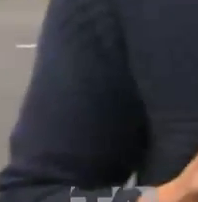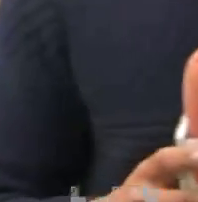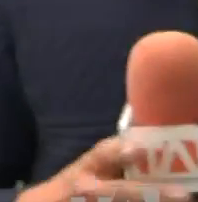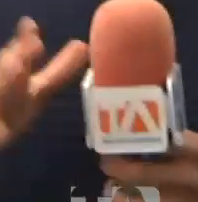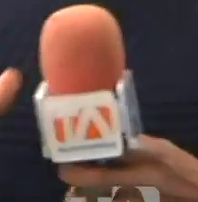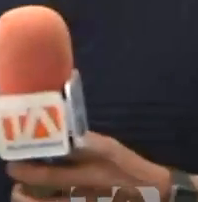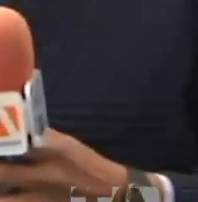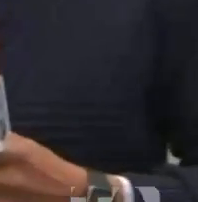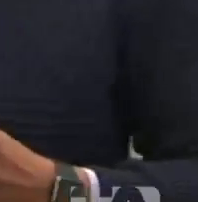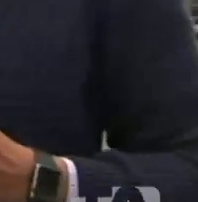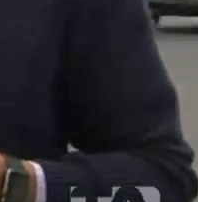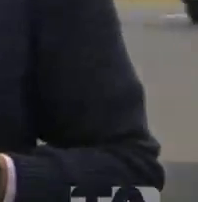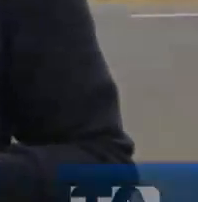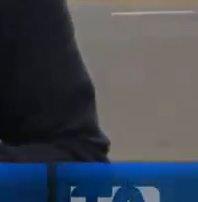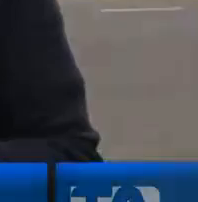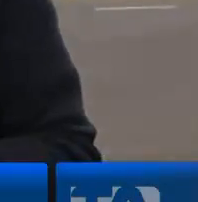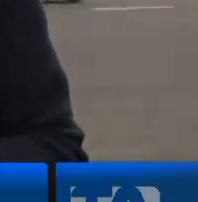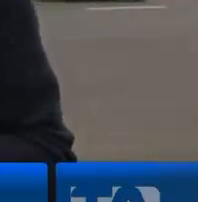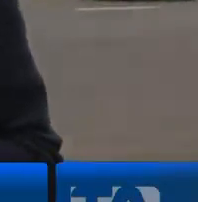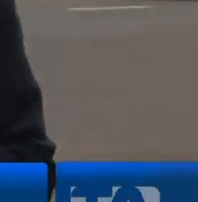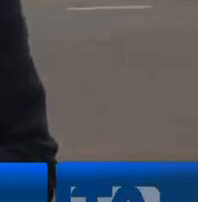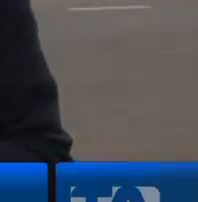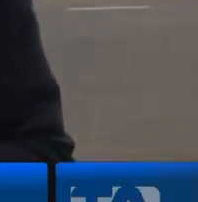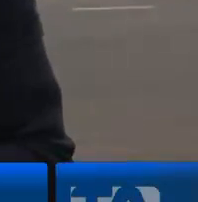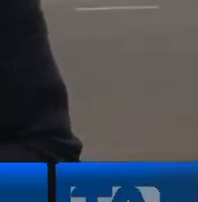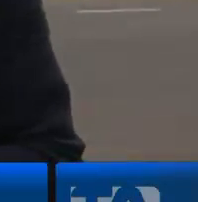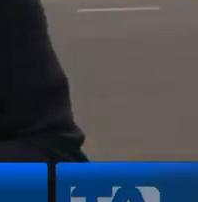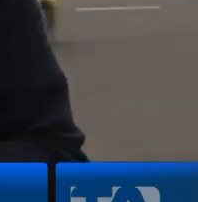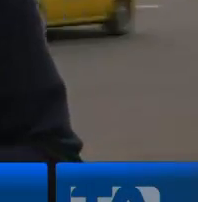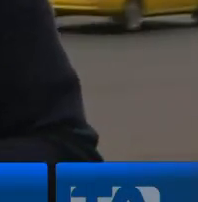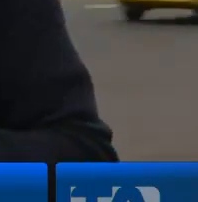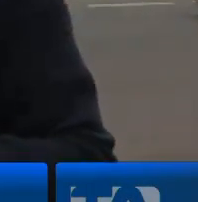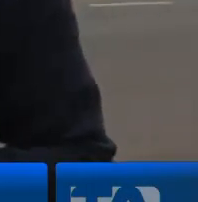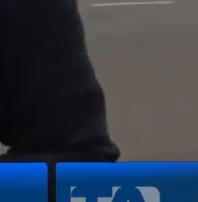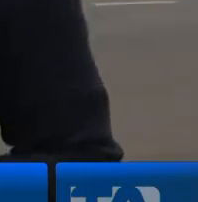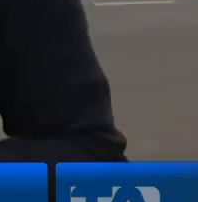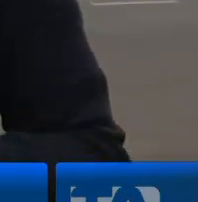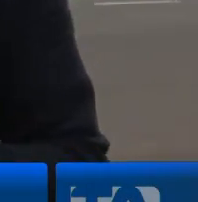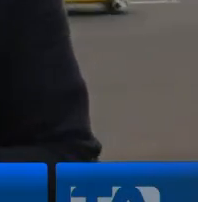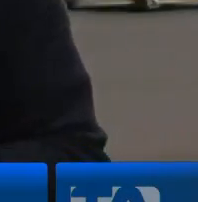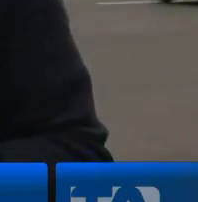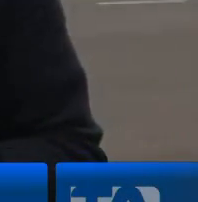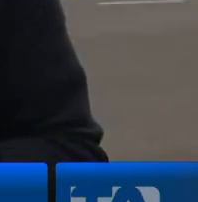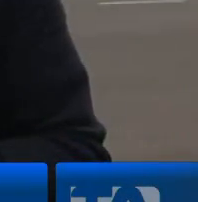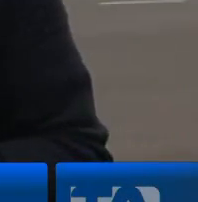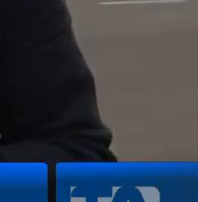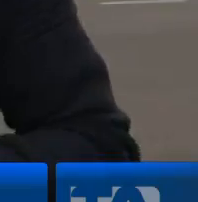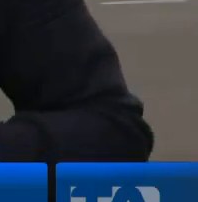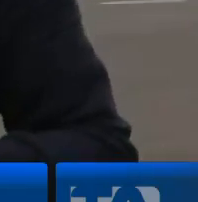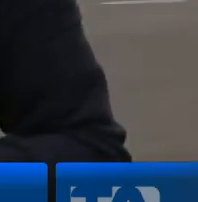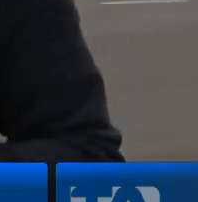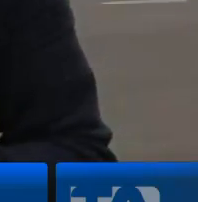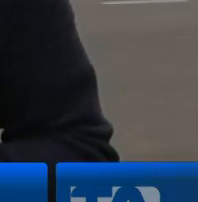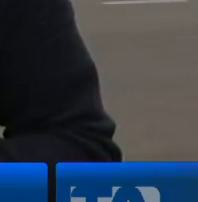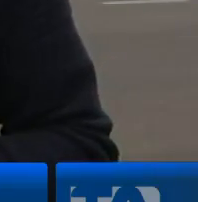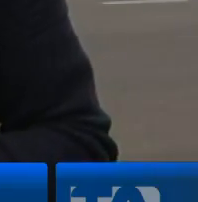institución se van a graduar 25 chicos del bachillerato internacional en medio de las complicaciones a